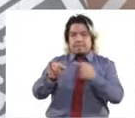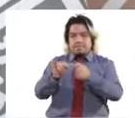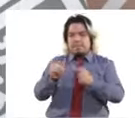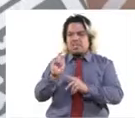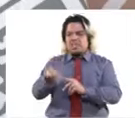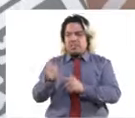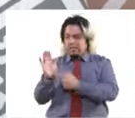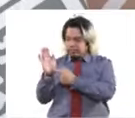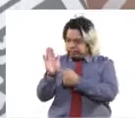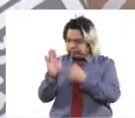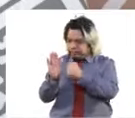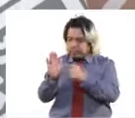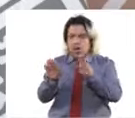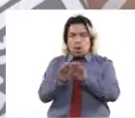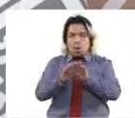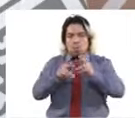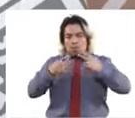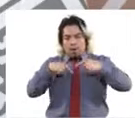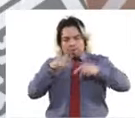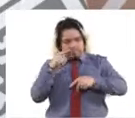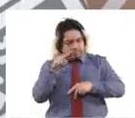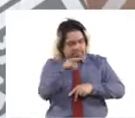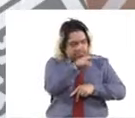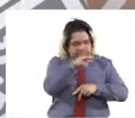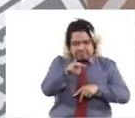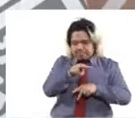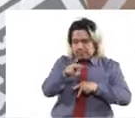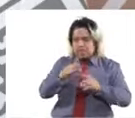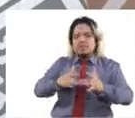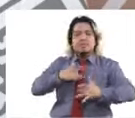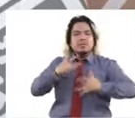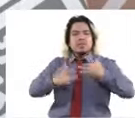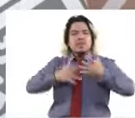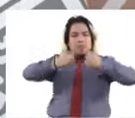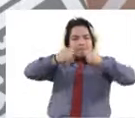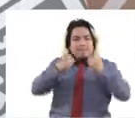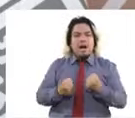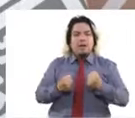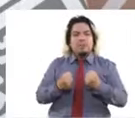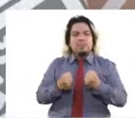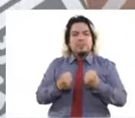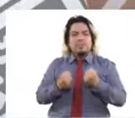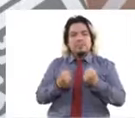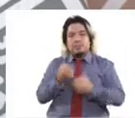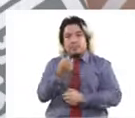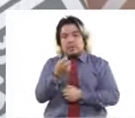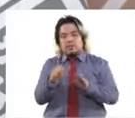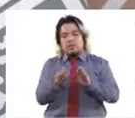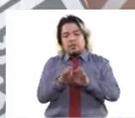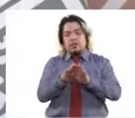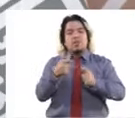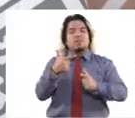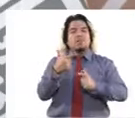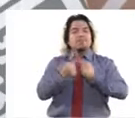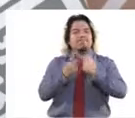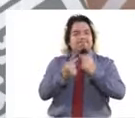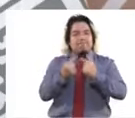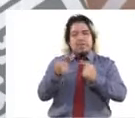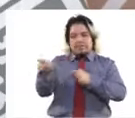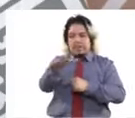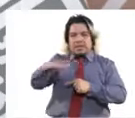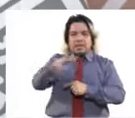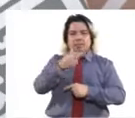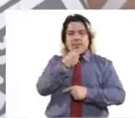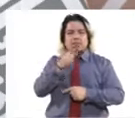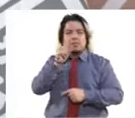ha mejorado la percepción de seguridad en la Ciudad de México, y eso definitivamente tiene que ser con la participación de la